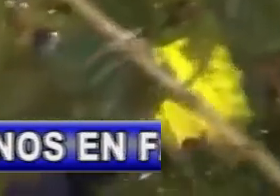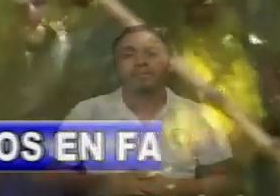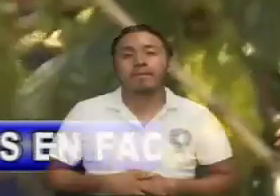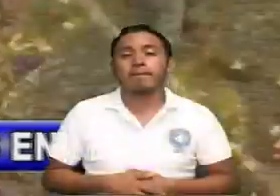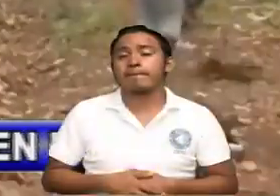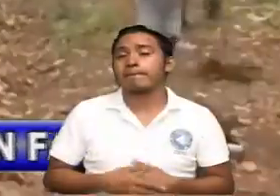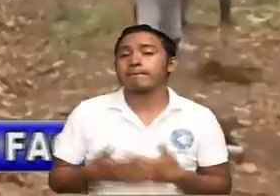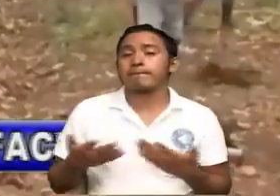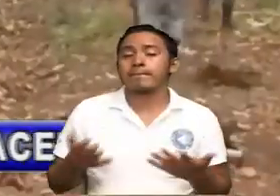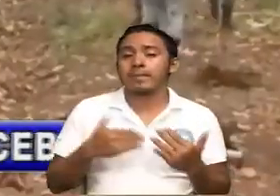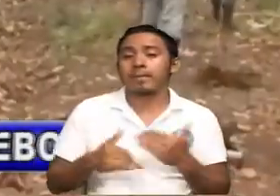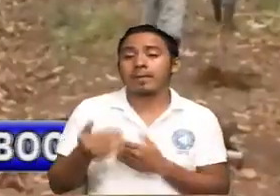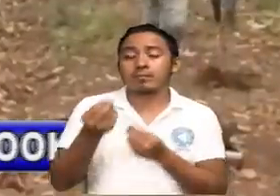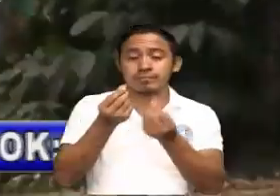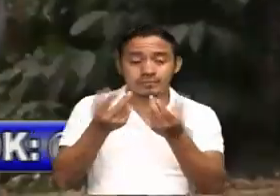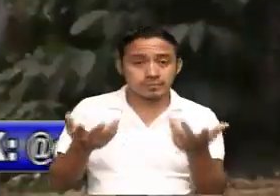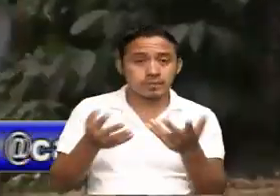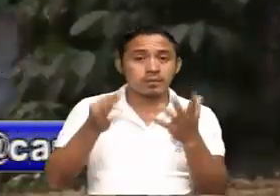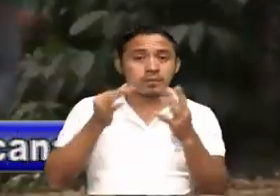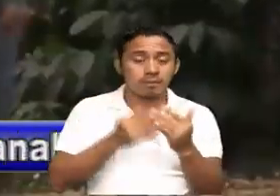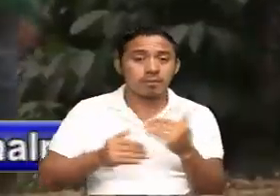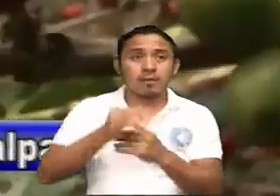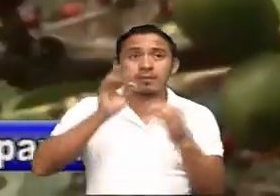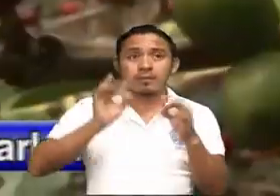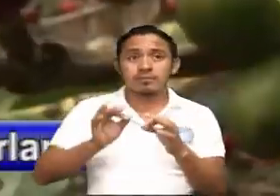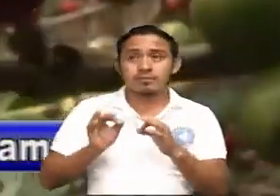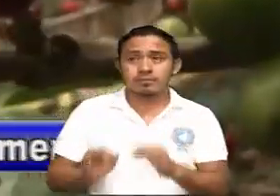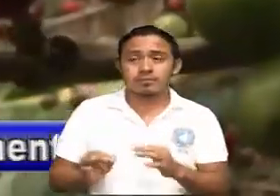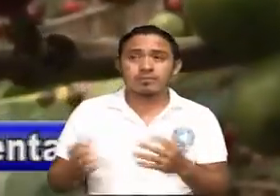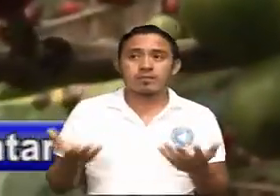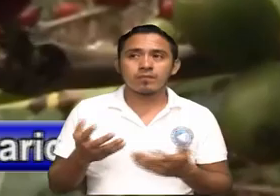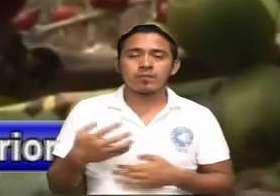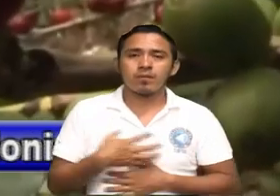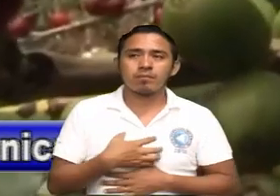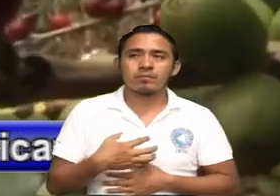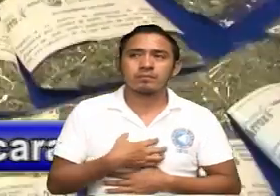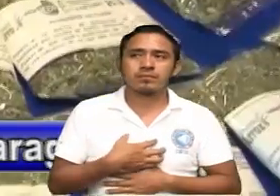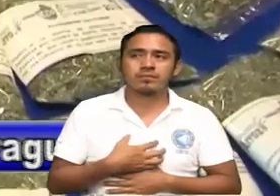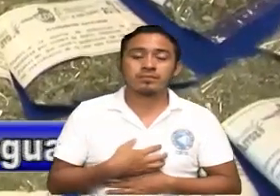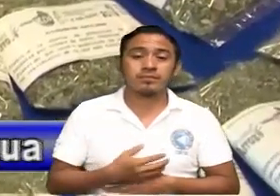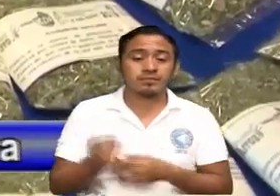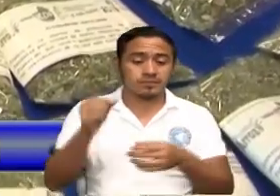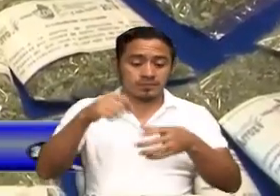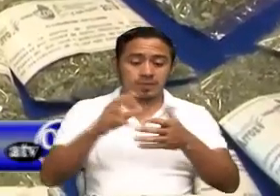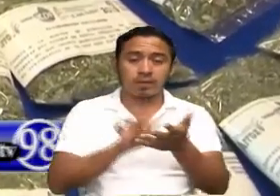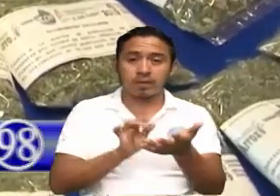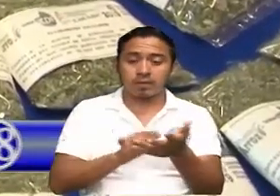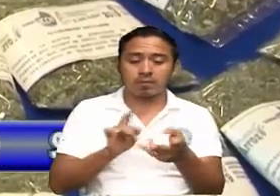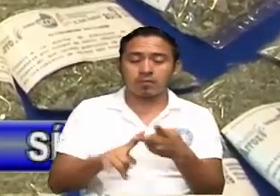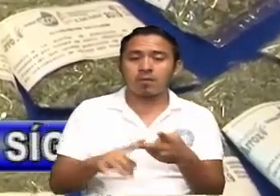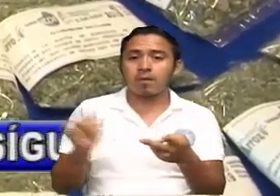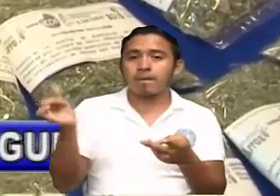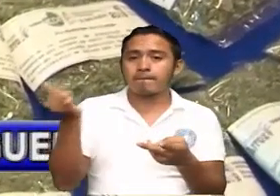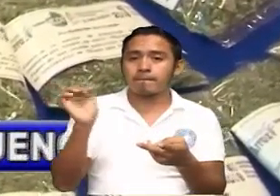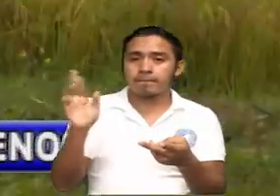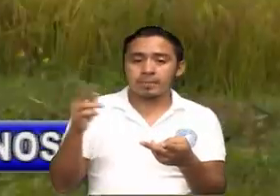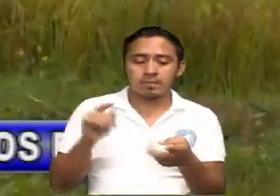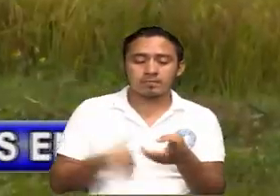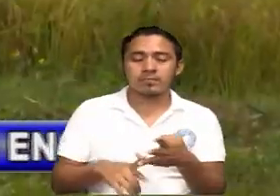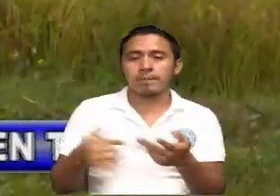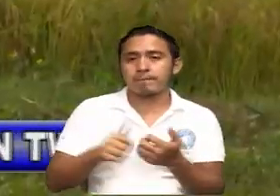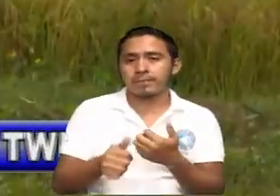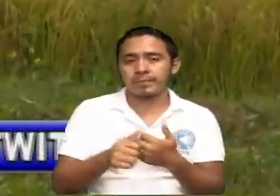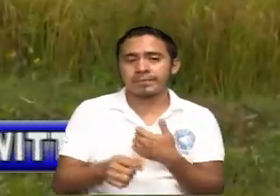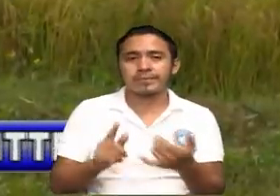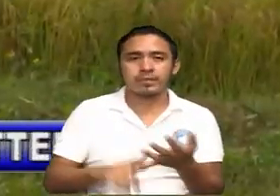Más producción y más eficiencia en el agro nicaragüense es lo que ha permitido mayor producción de arroz, maíz, frijoles, hortalizas y